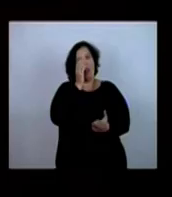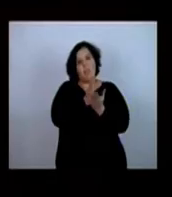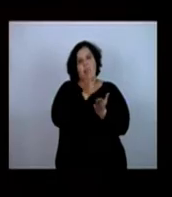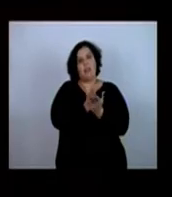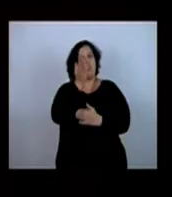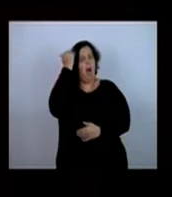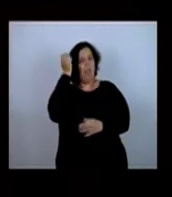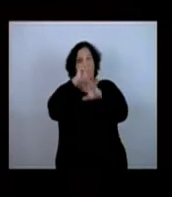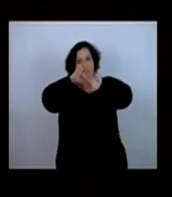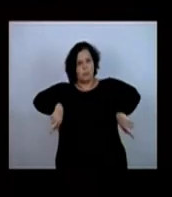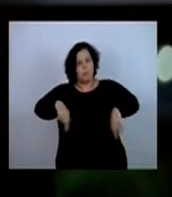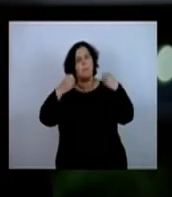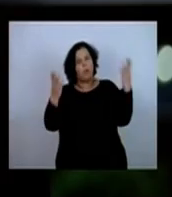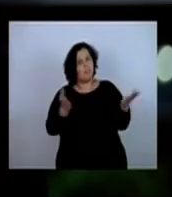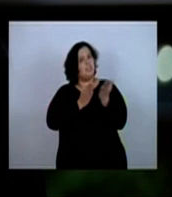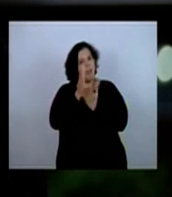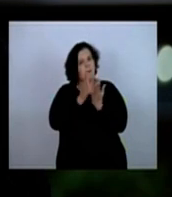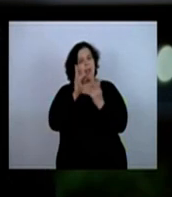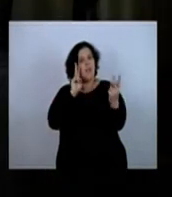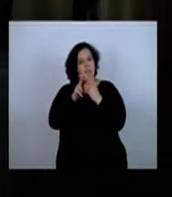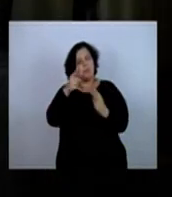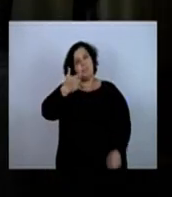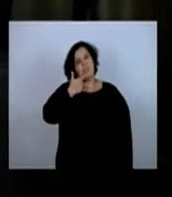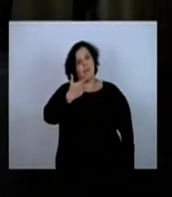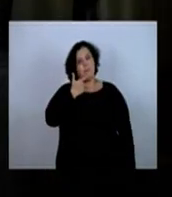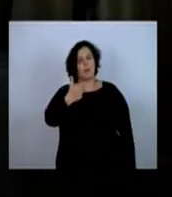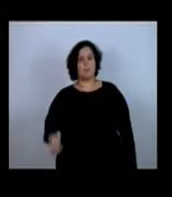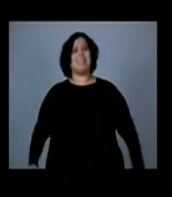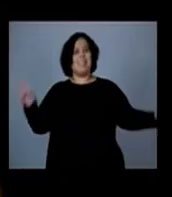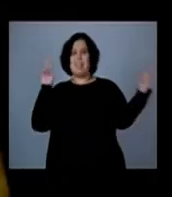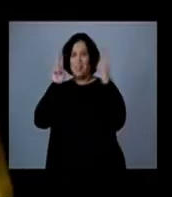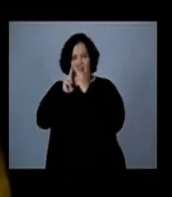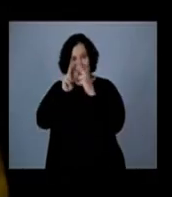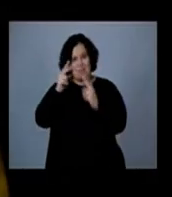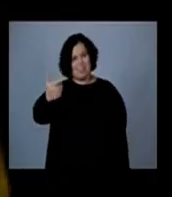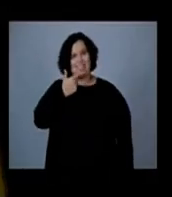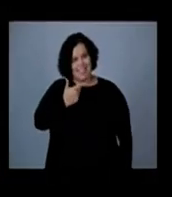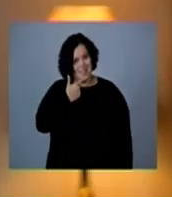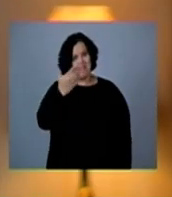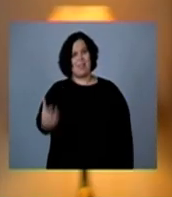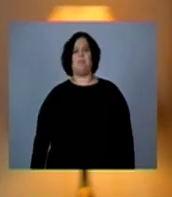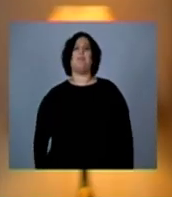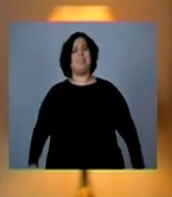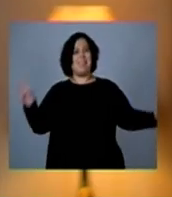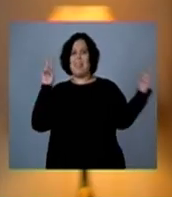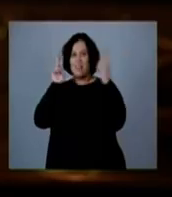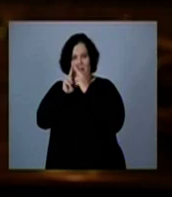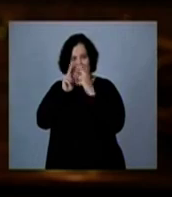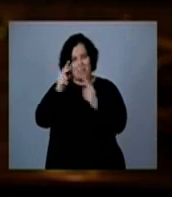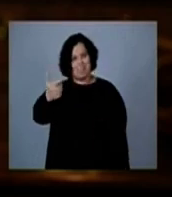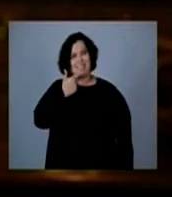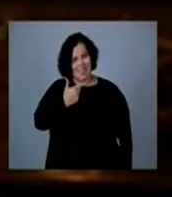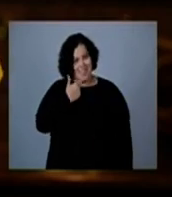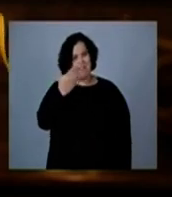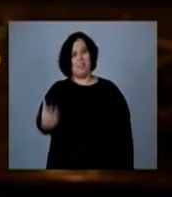sexual, con conceptos predeterminados de lo que es una familia, que son conceptos que son muy variados a lo largo del mundo. Entonces, no es sorprendente que